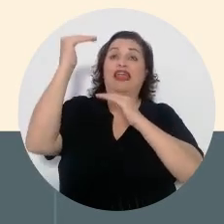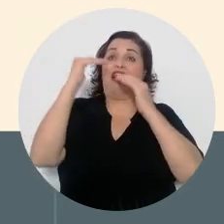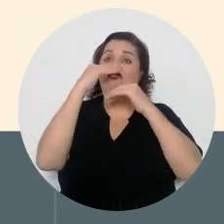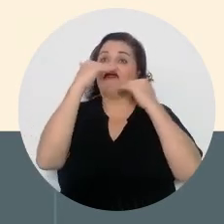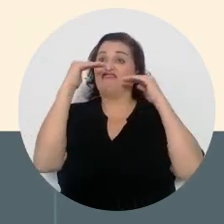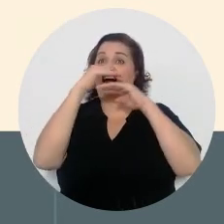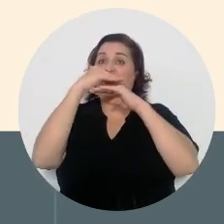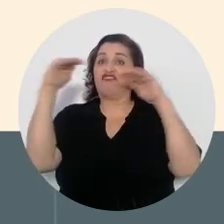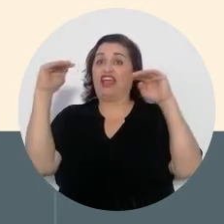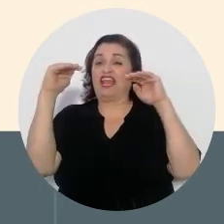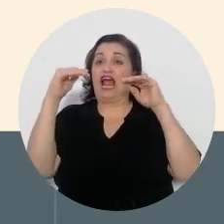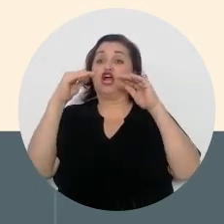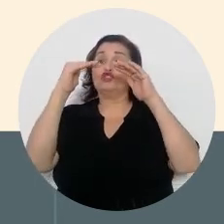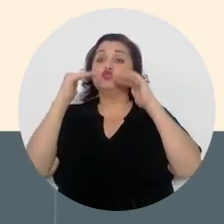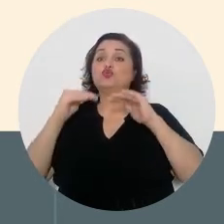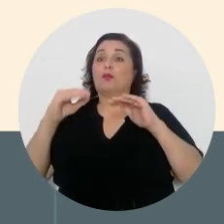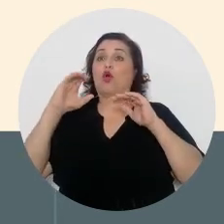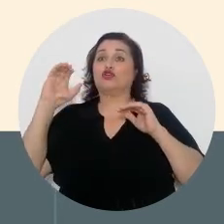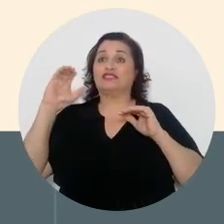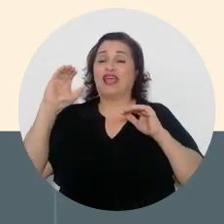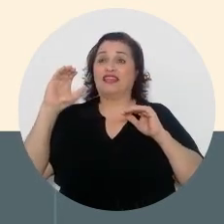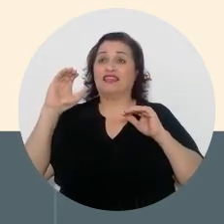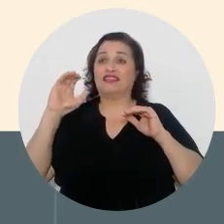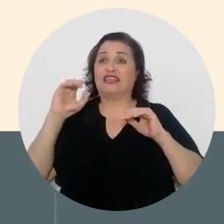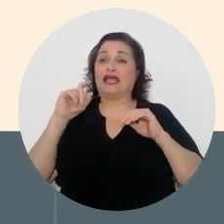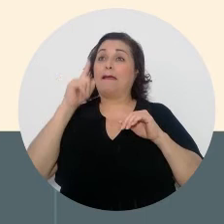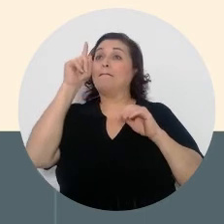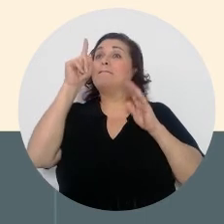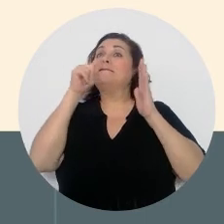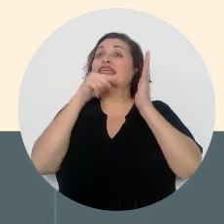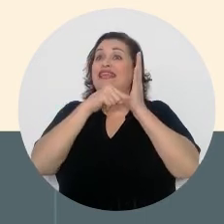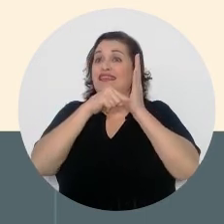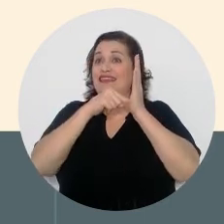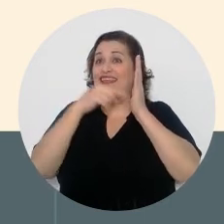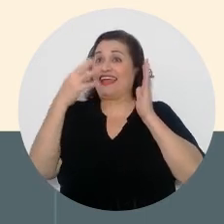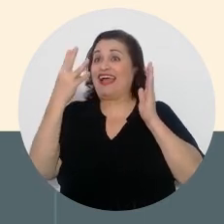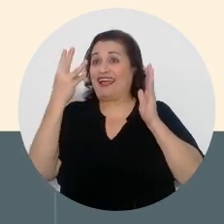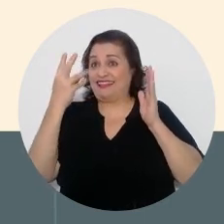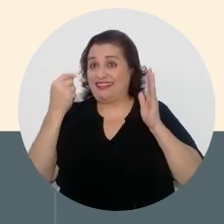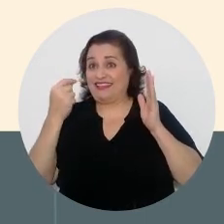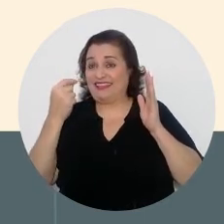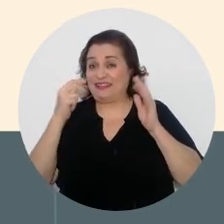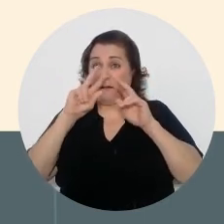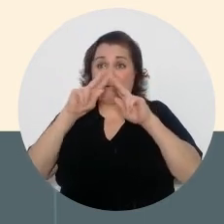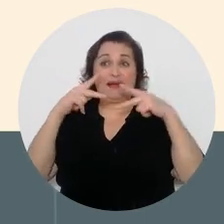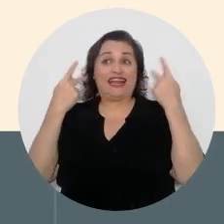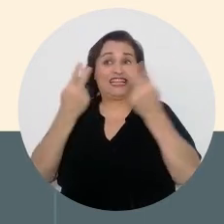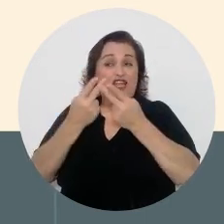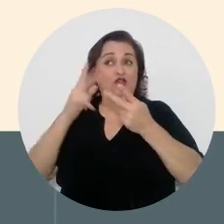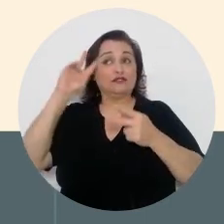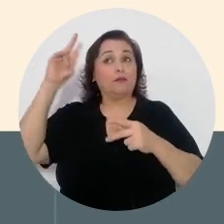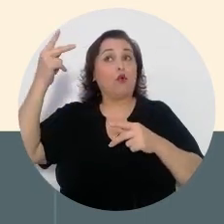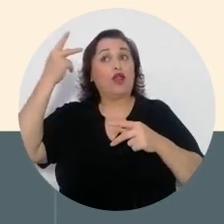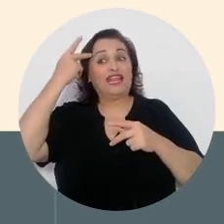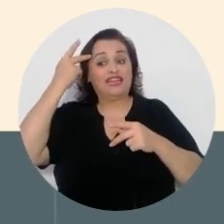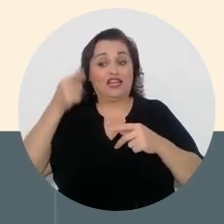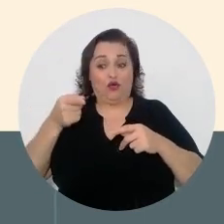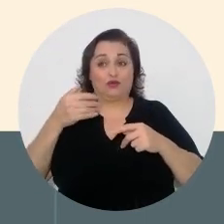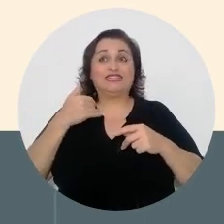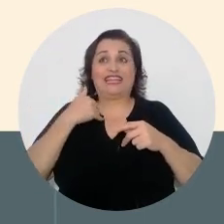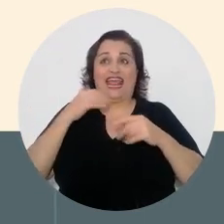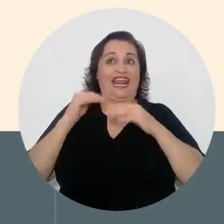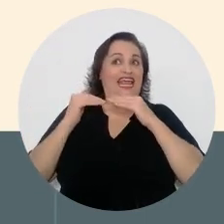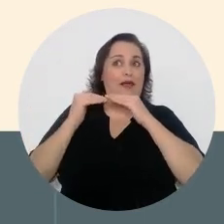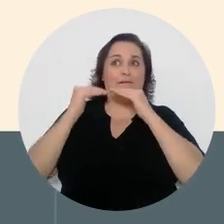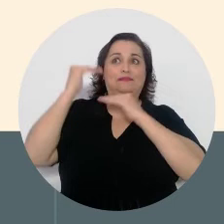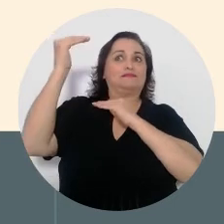la barrera del subcociente, que como les mencionaba, viene a ser la cifra que los partidos políticos